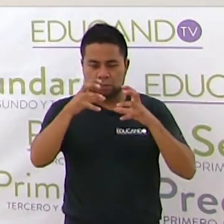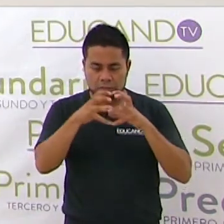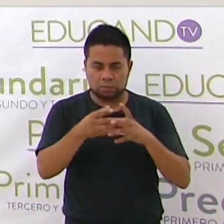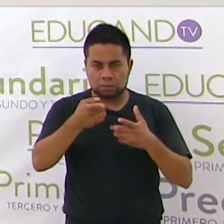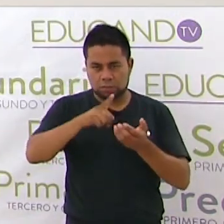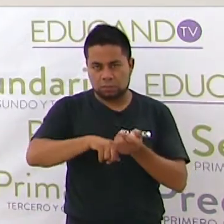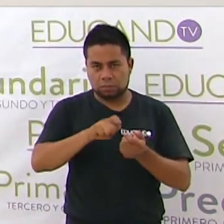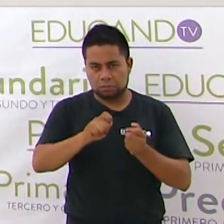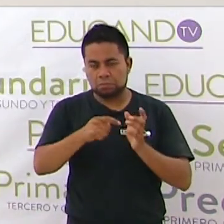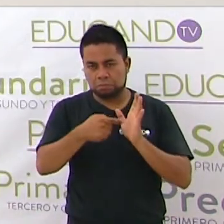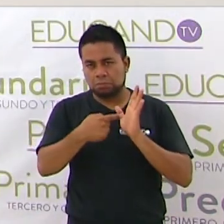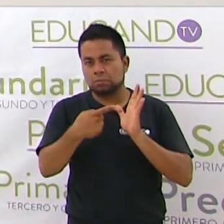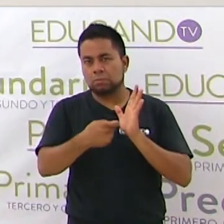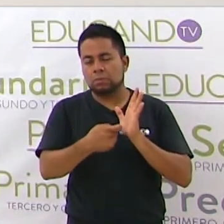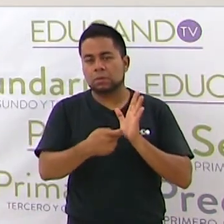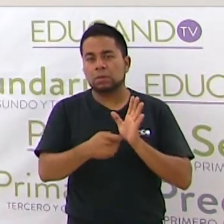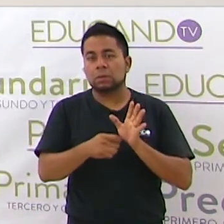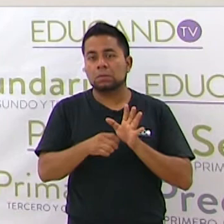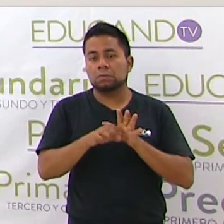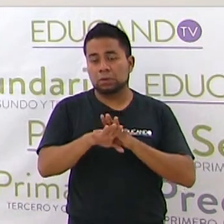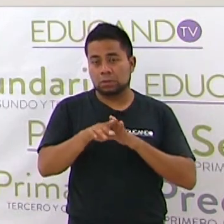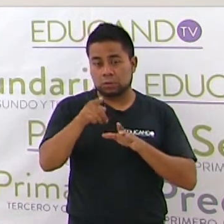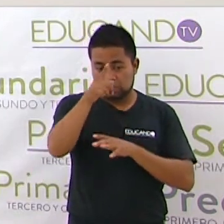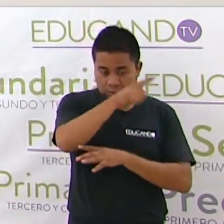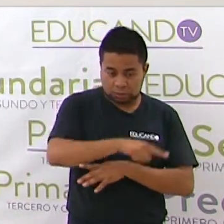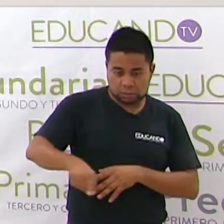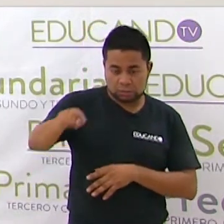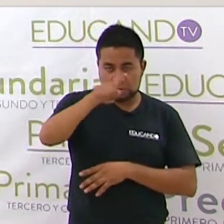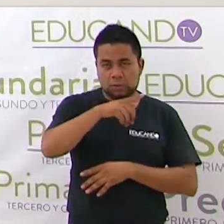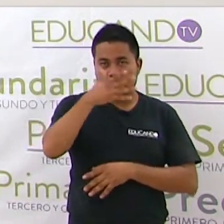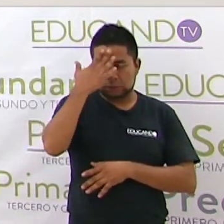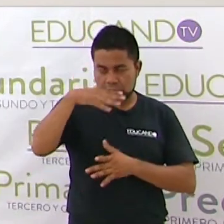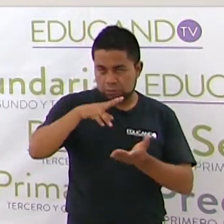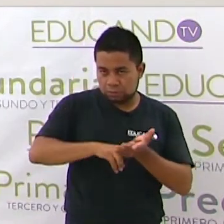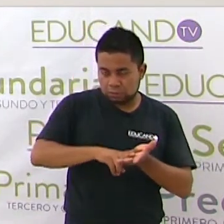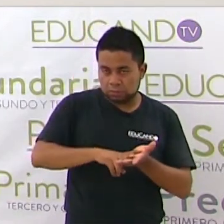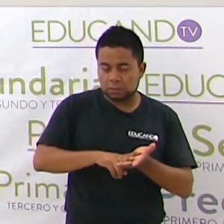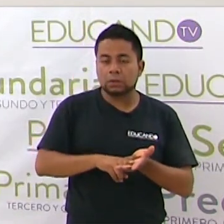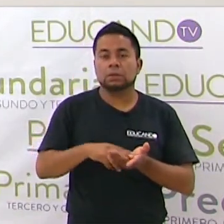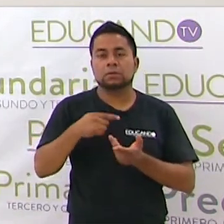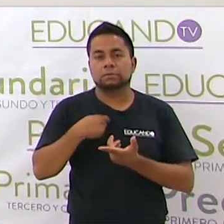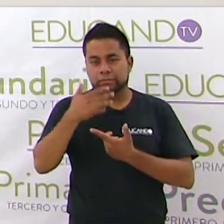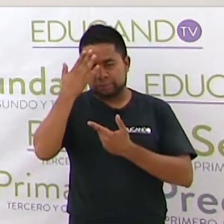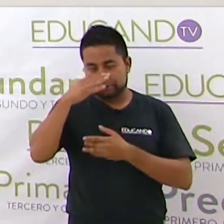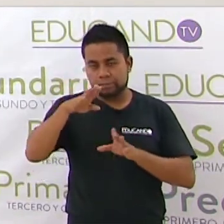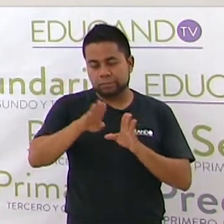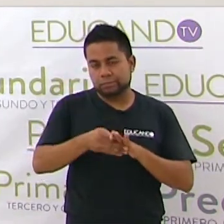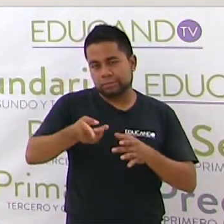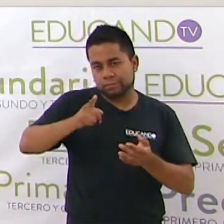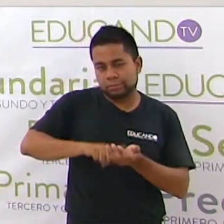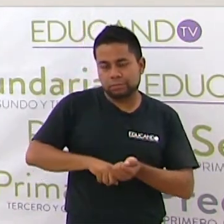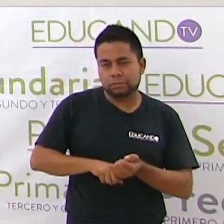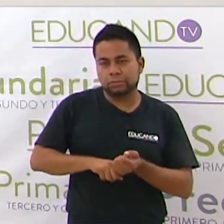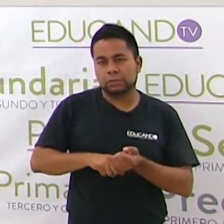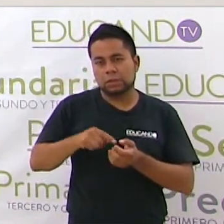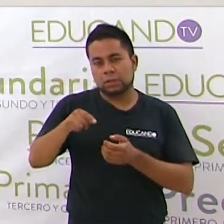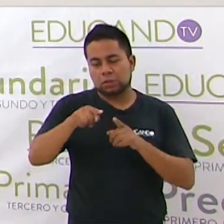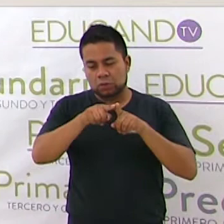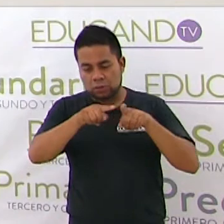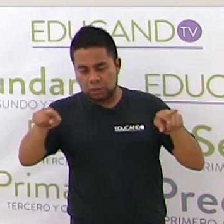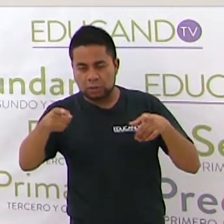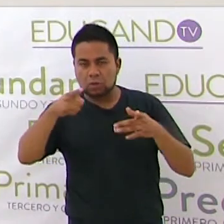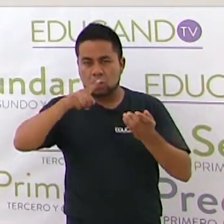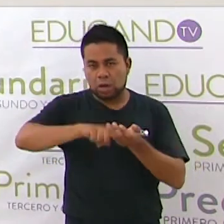te estoy presentando. Es decir, conozco la circunferencia y como sé que esta circunferencia cabe, o el diámetro cabe 3